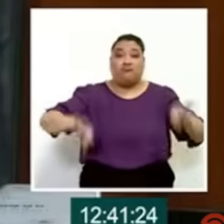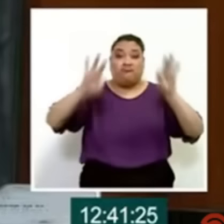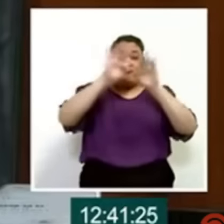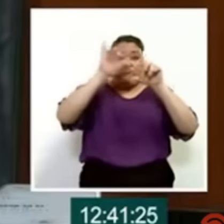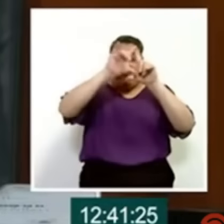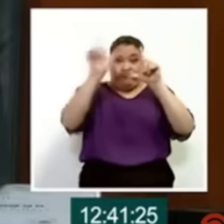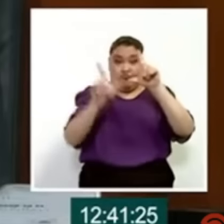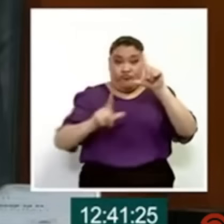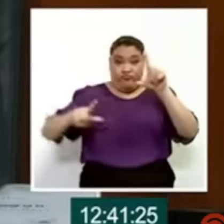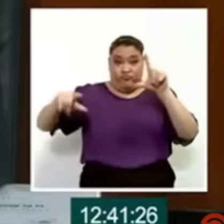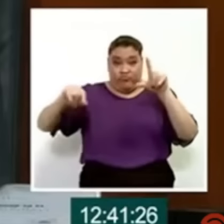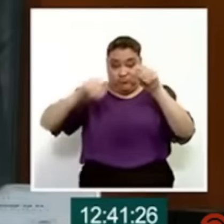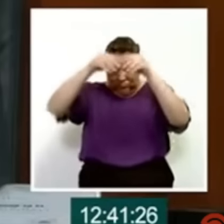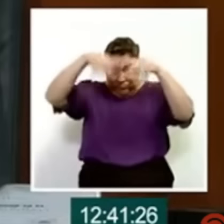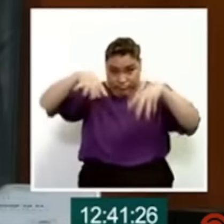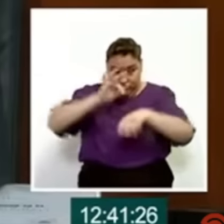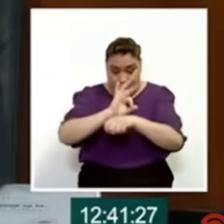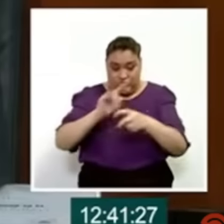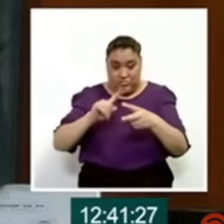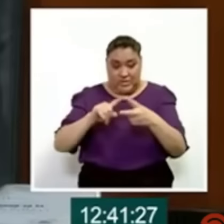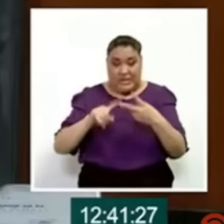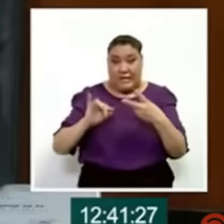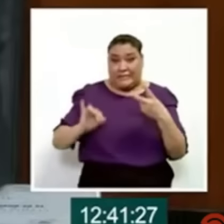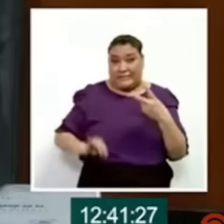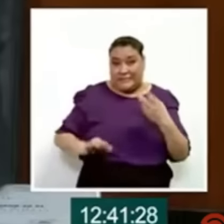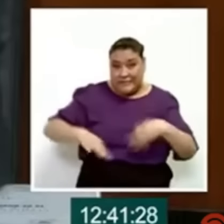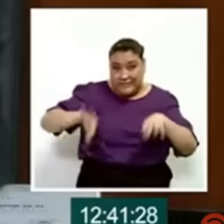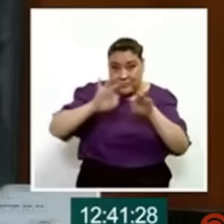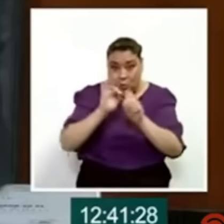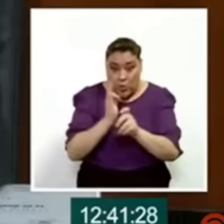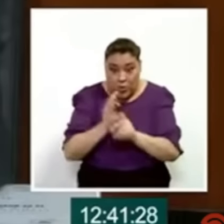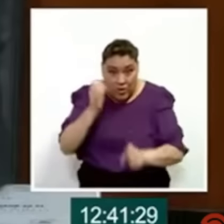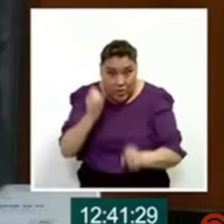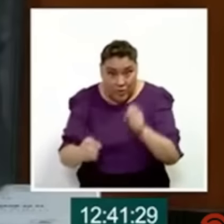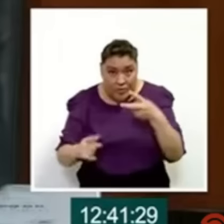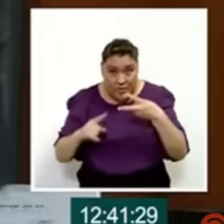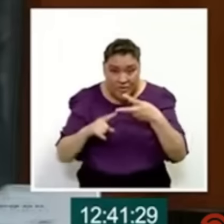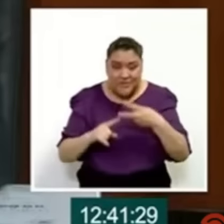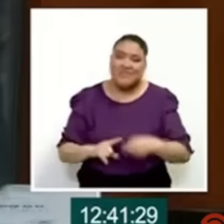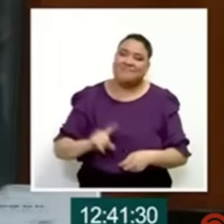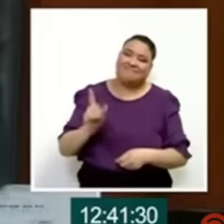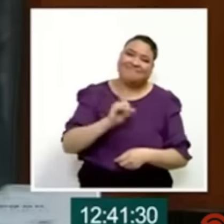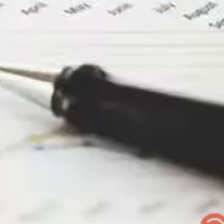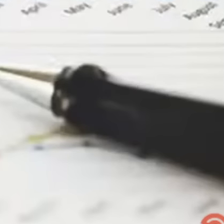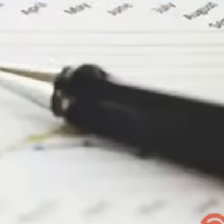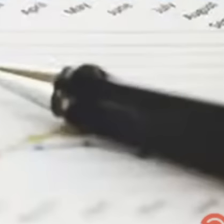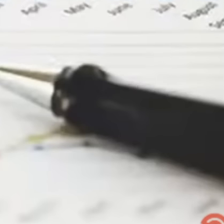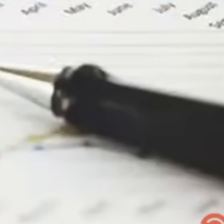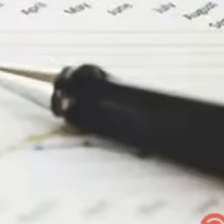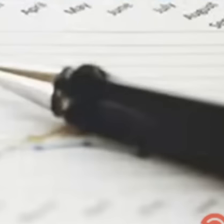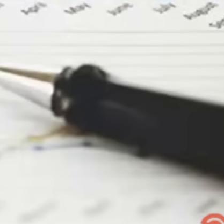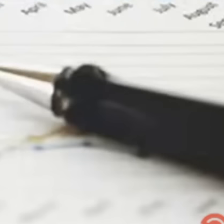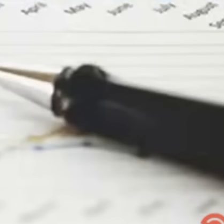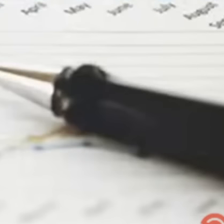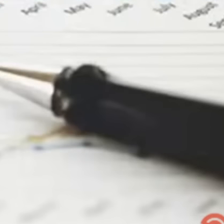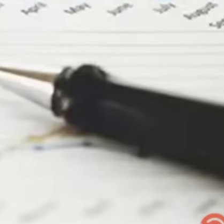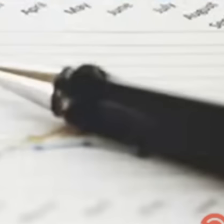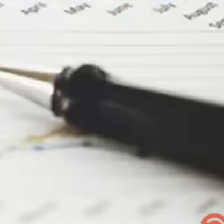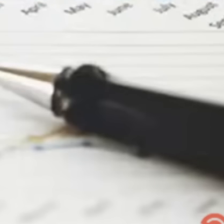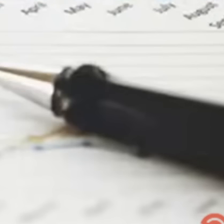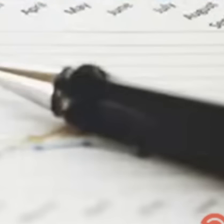los montos estratosféricos de impuestos que debe. Pero eso tampoco es una razón para que la Suprema Corte